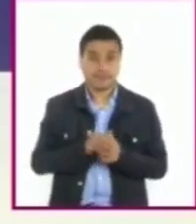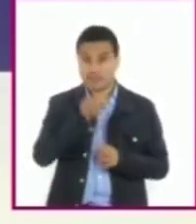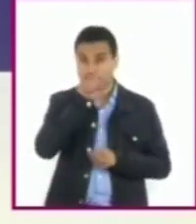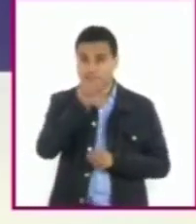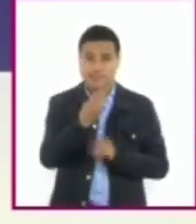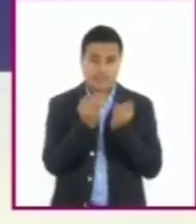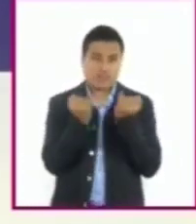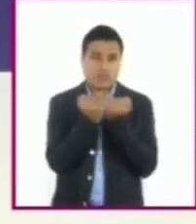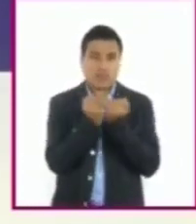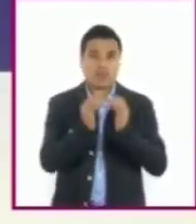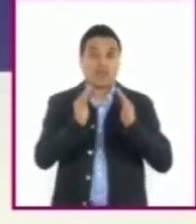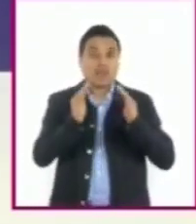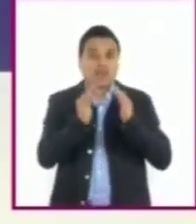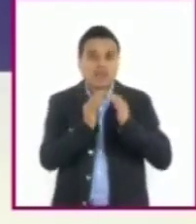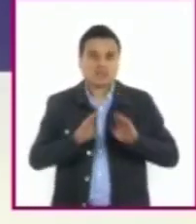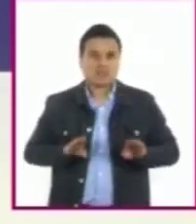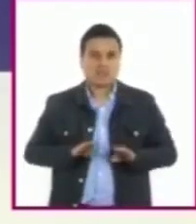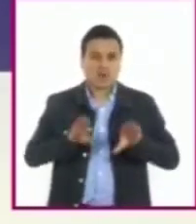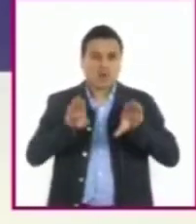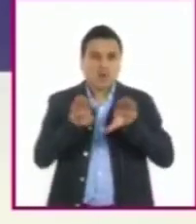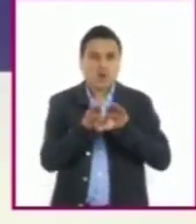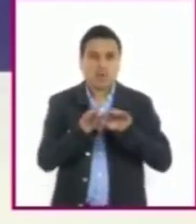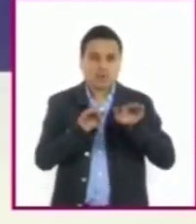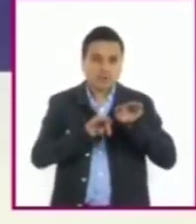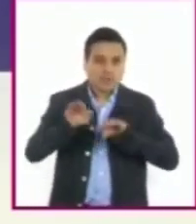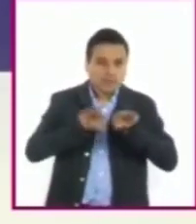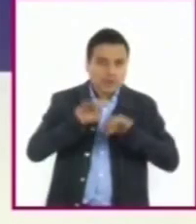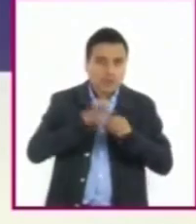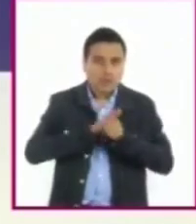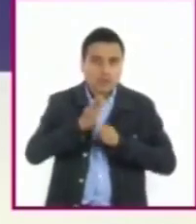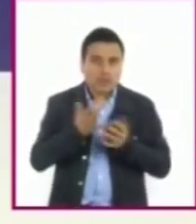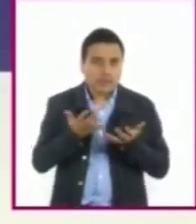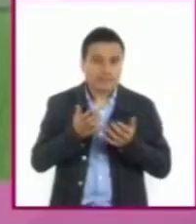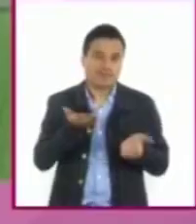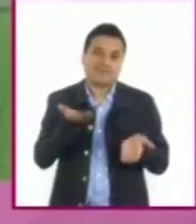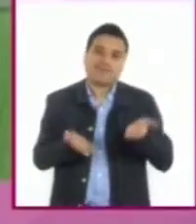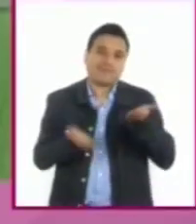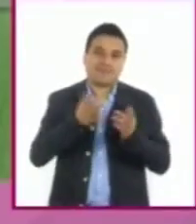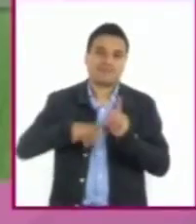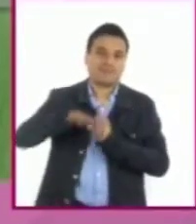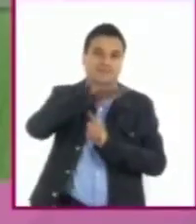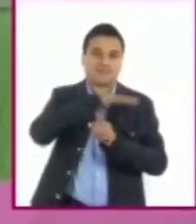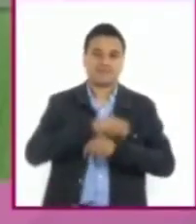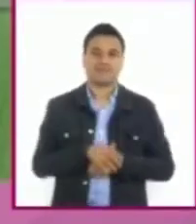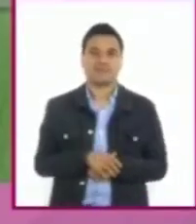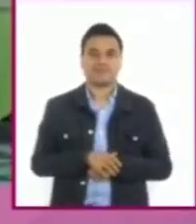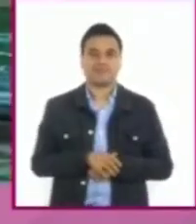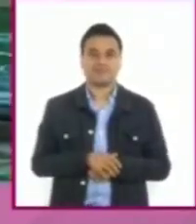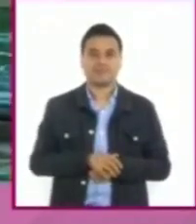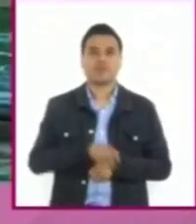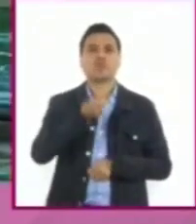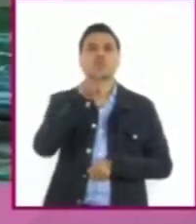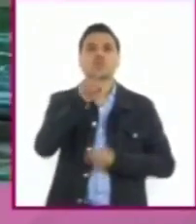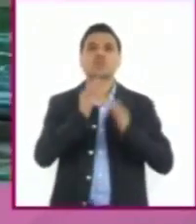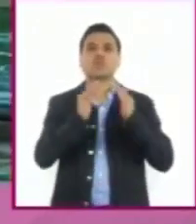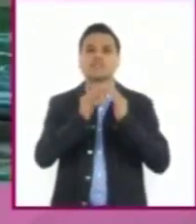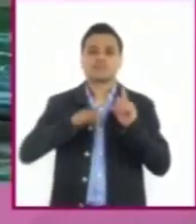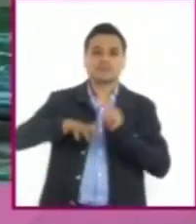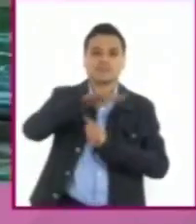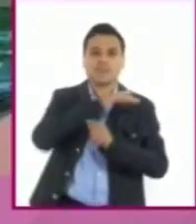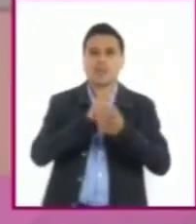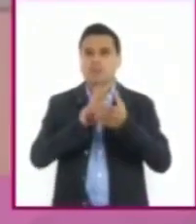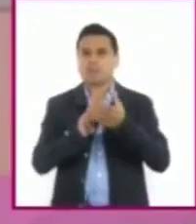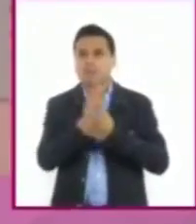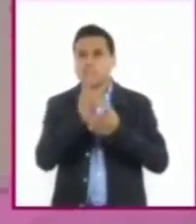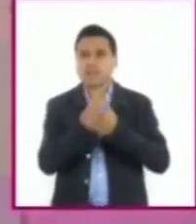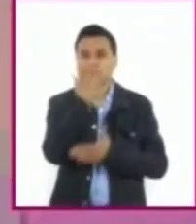tipo de viviendas y las actividades económicas a las que se dedica la población. ¿Qué tipo de vegetación hay en el lugar donde vives y cómo son